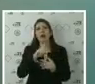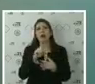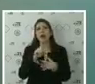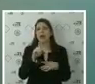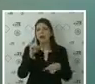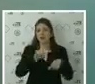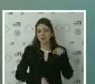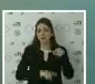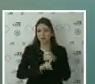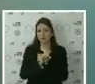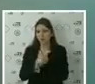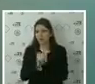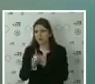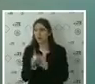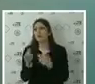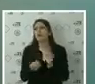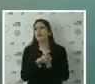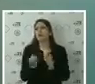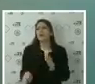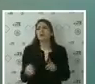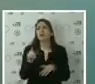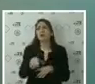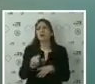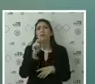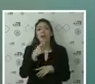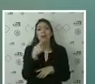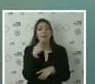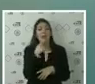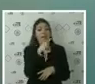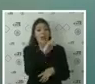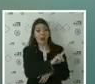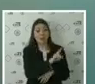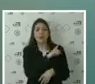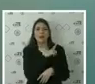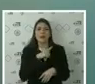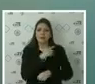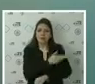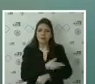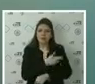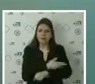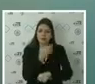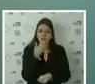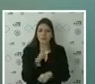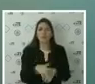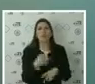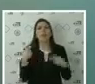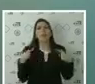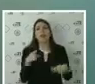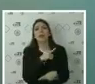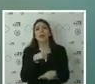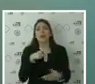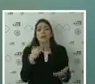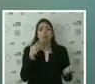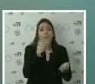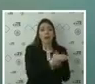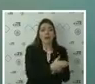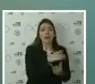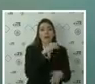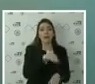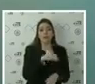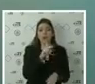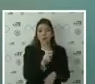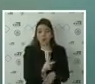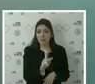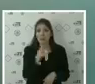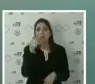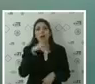la digitalización de procesos de denuncia, ya que las víctimas deben ir al Ministerio Público personalmente, pero al estar en una pandemia y encerradas con sus